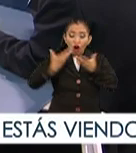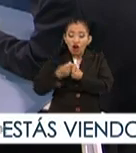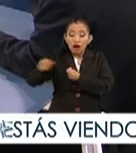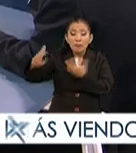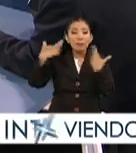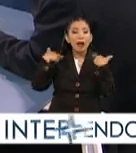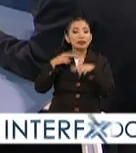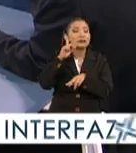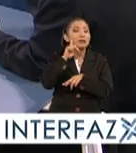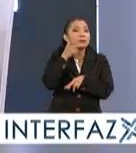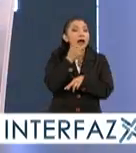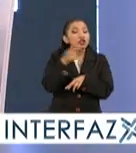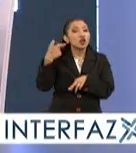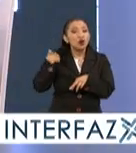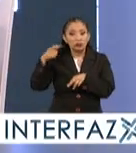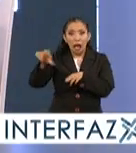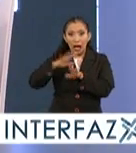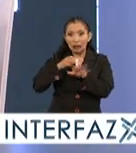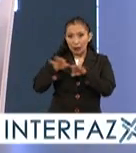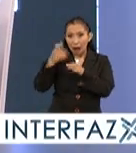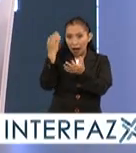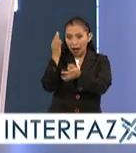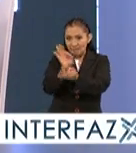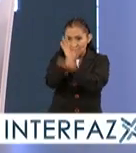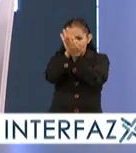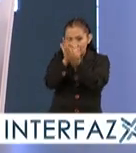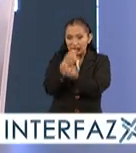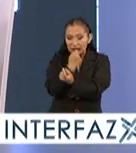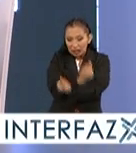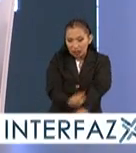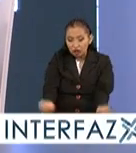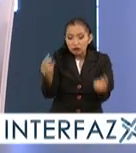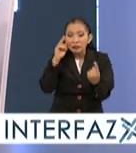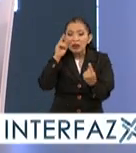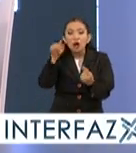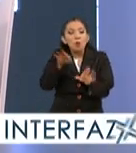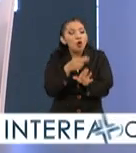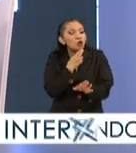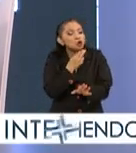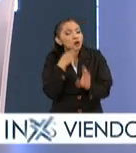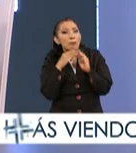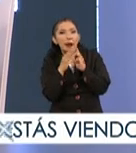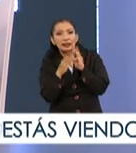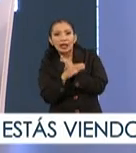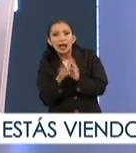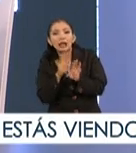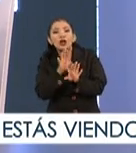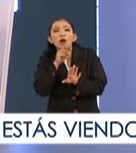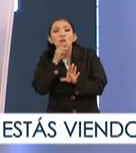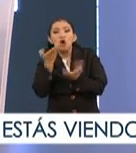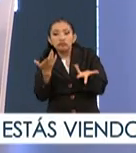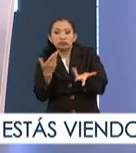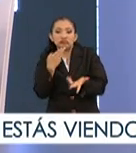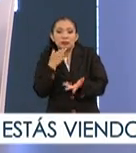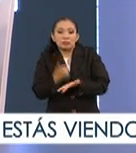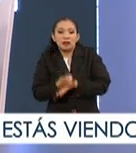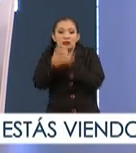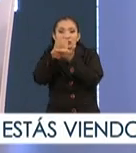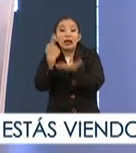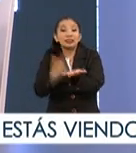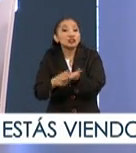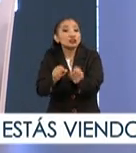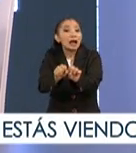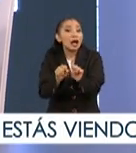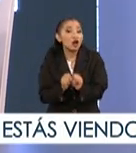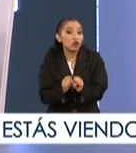con maestras y maestros frente a grupo. Claro, Lo que era importante es ver cómo se utilizan los materiales y cómo son eficaces en el salón de